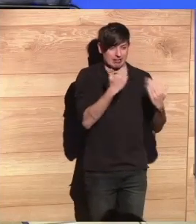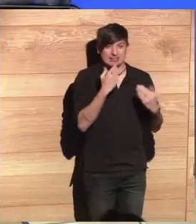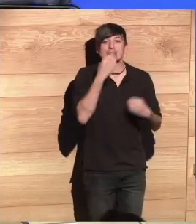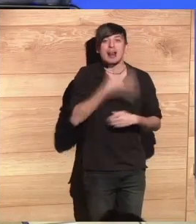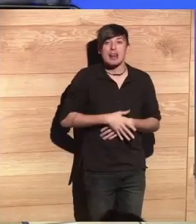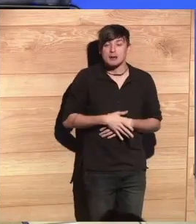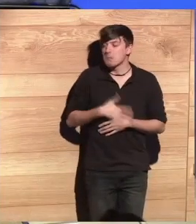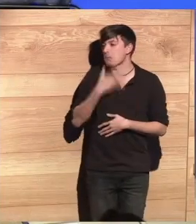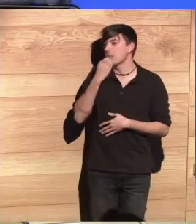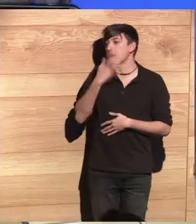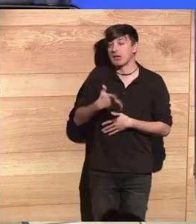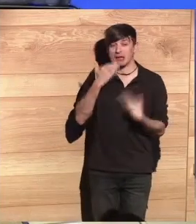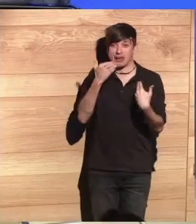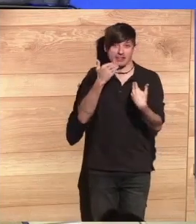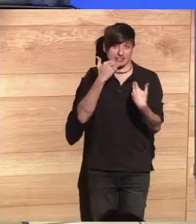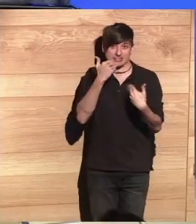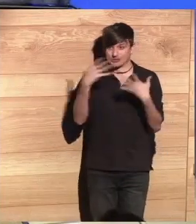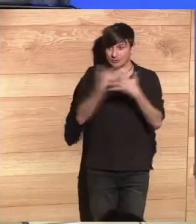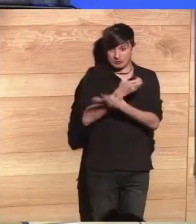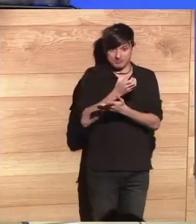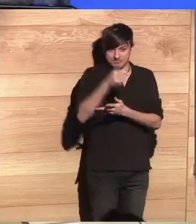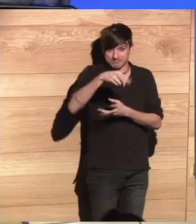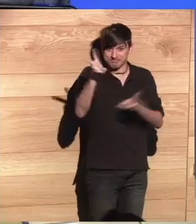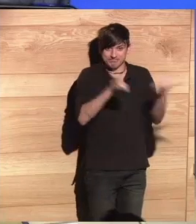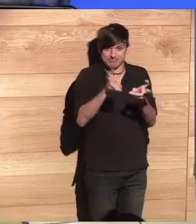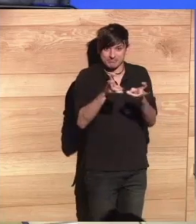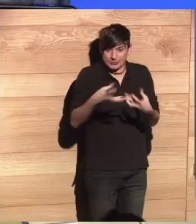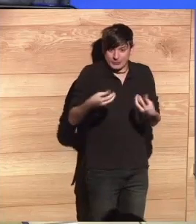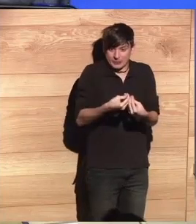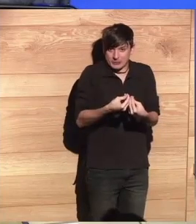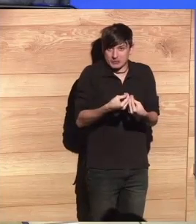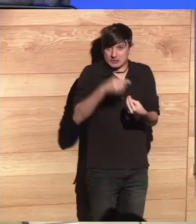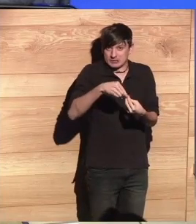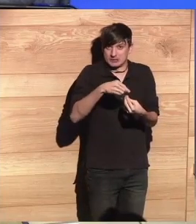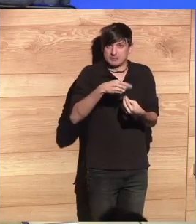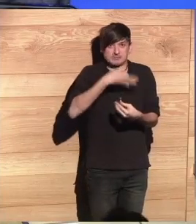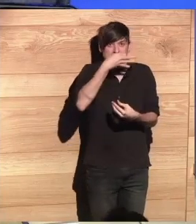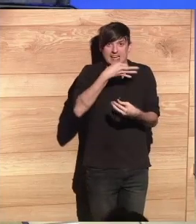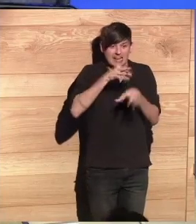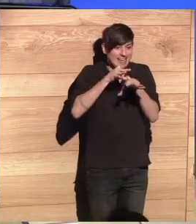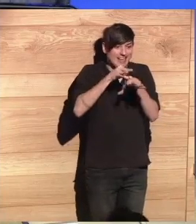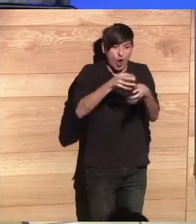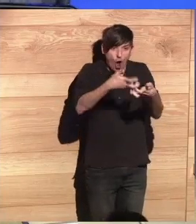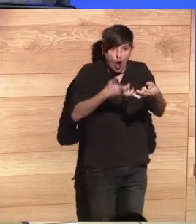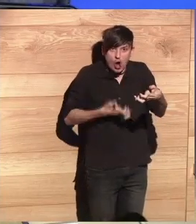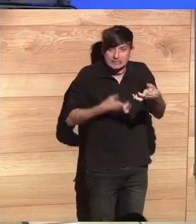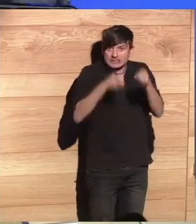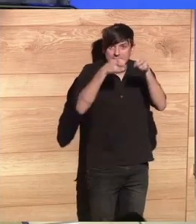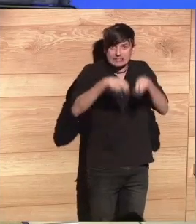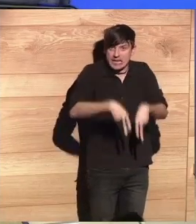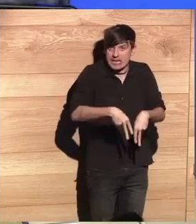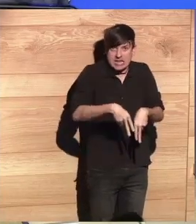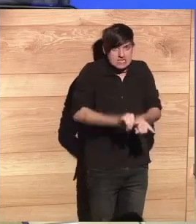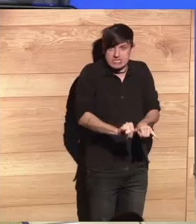estás? Muy bien. Bueno, gracias a todos por estar aquí, a acompañarnos en esta charla sin guión. Hay música de